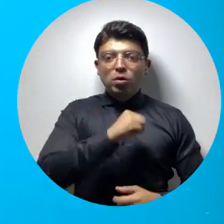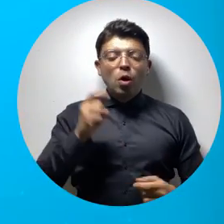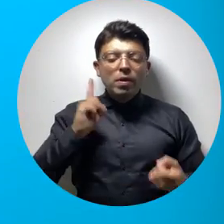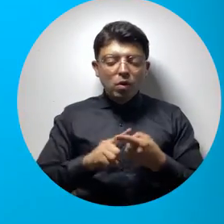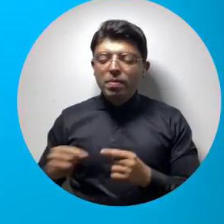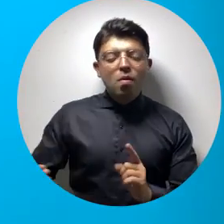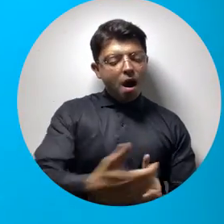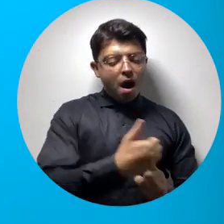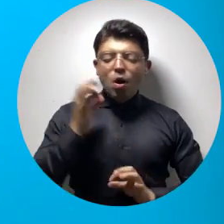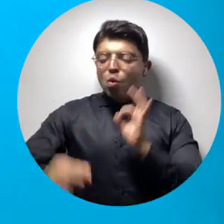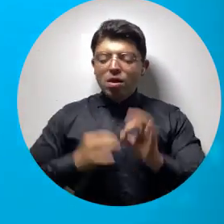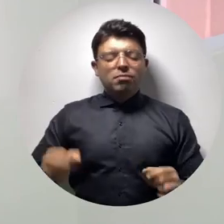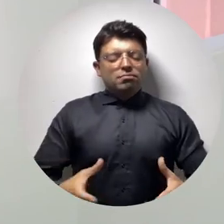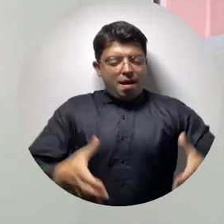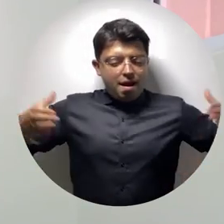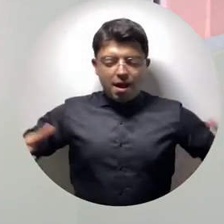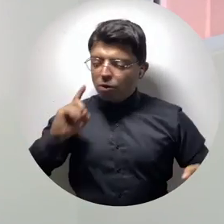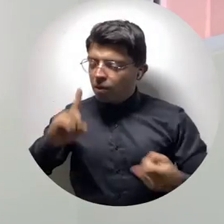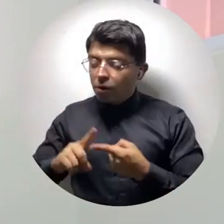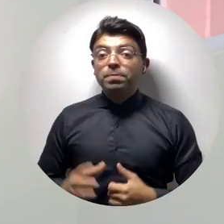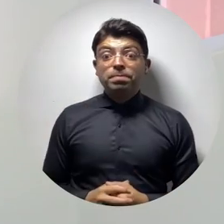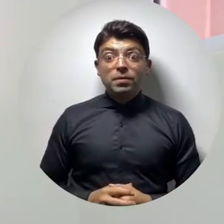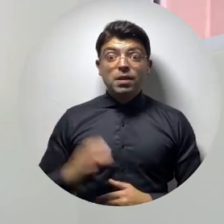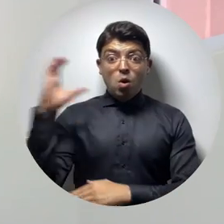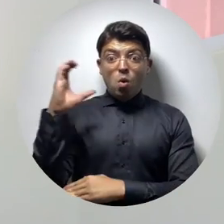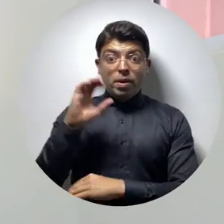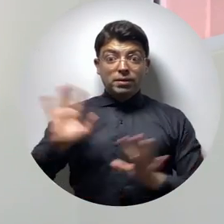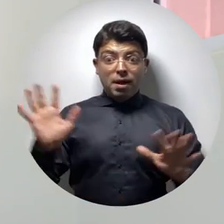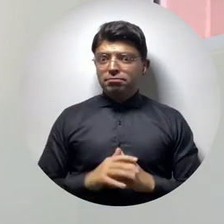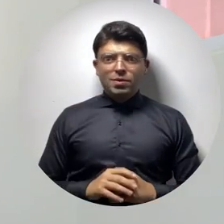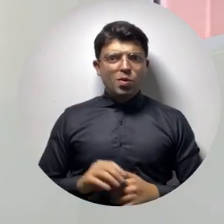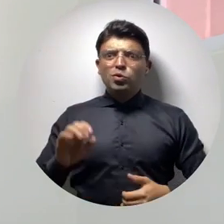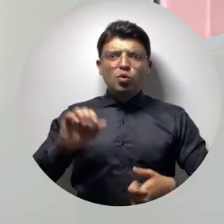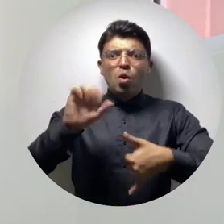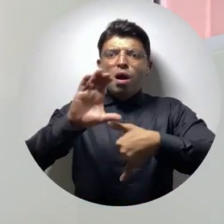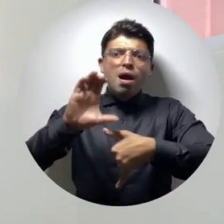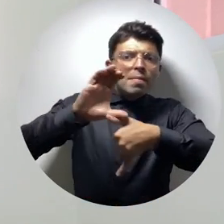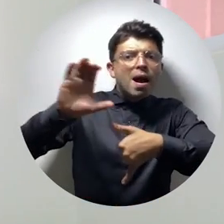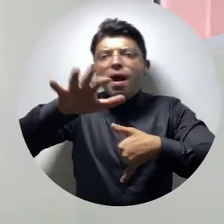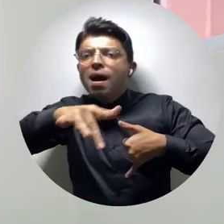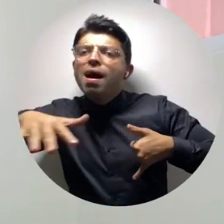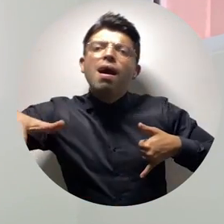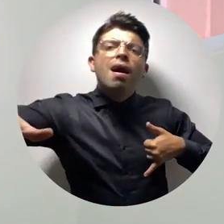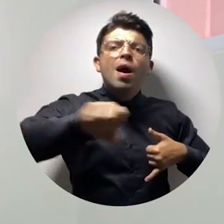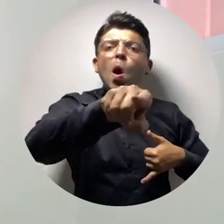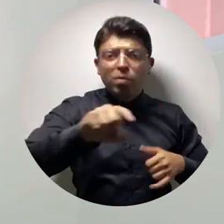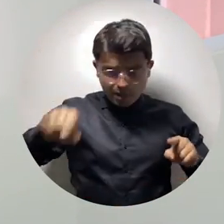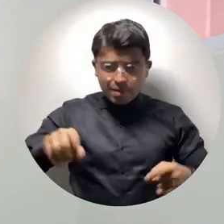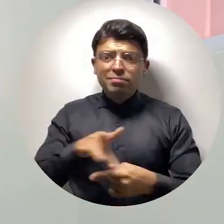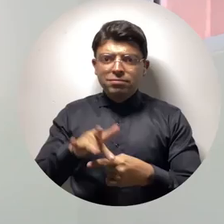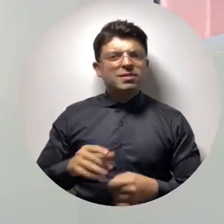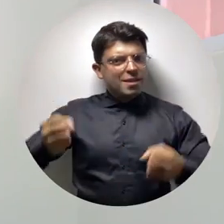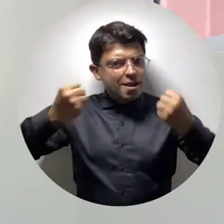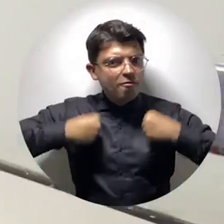de reclutamiento a gran escala. Esto no ocurre solamente en Colombia, esto ocurre en todo el Caribe. Así que pues este es